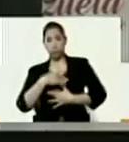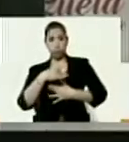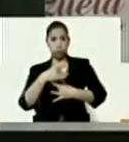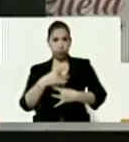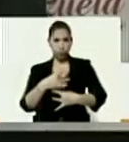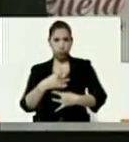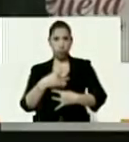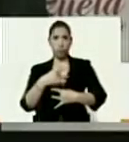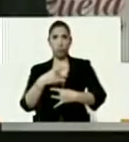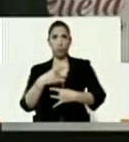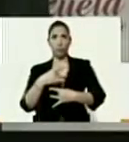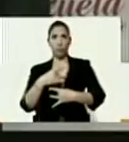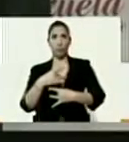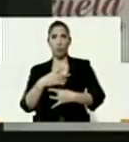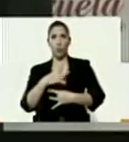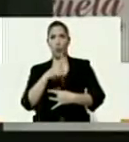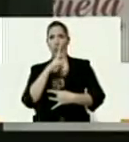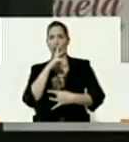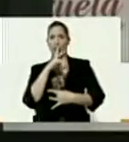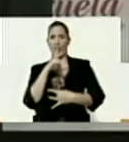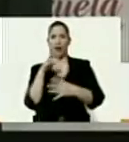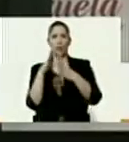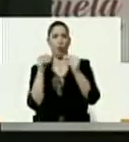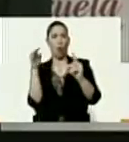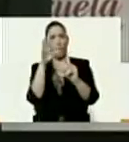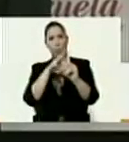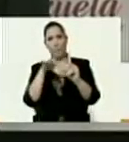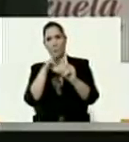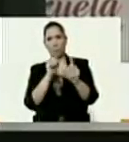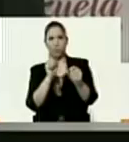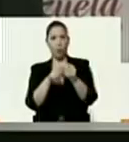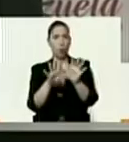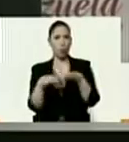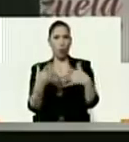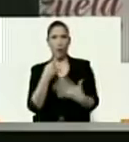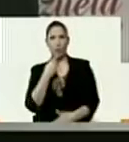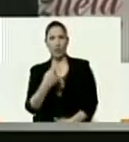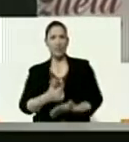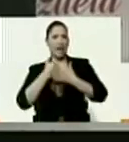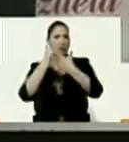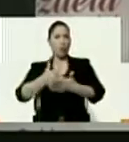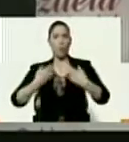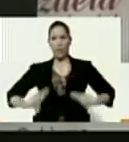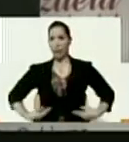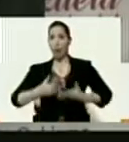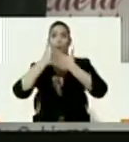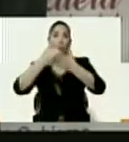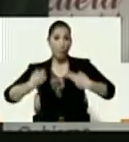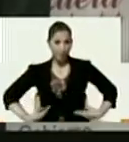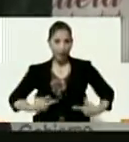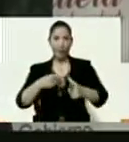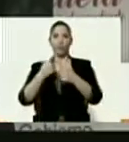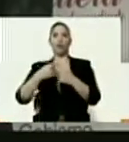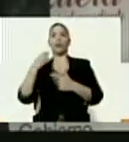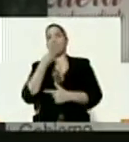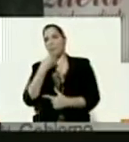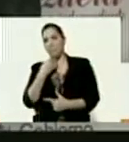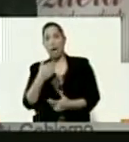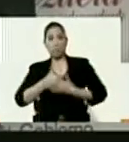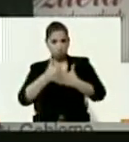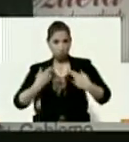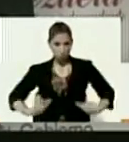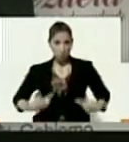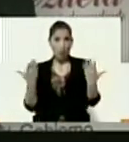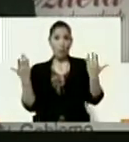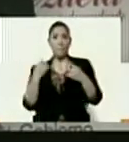interés desmedido, todo forma parte de la misma trama. ¿Se acuerda cuando hablan de ayuda humanitaria, ayuda humanitaria, ayuda humanitaria? Nosotros decíamos, bien, que venga la ayuda humanitaria,